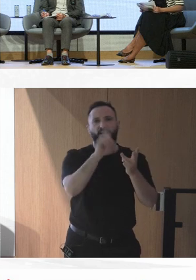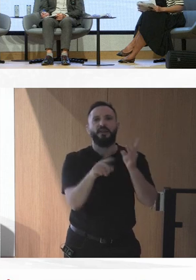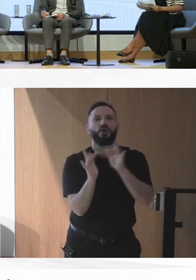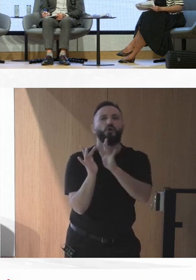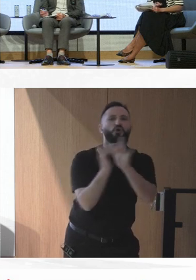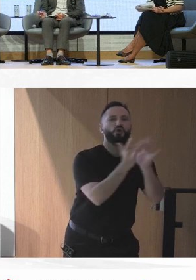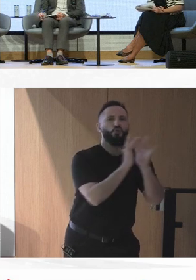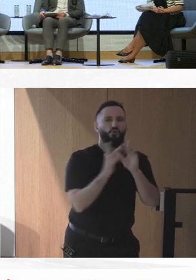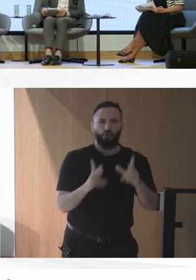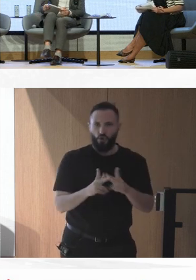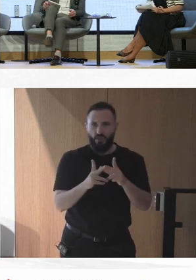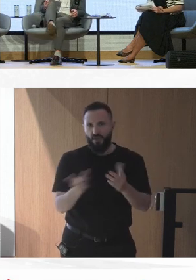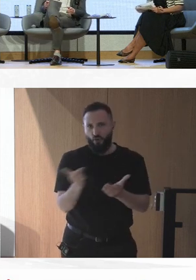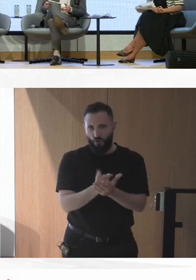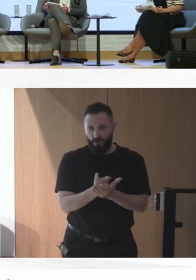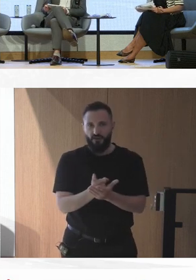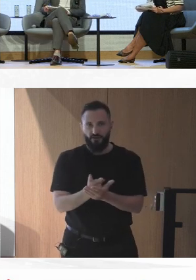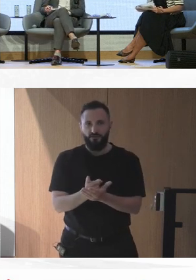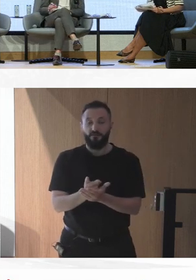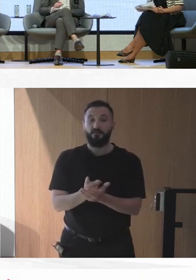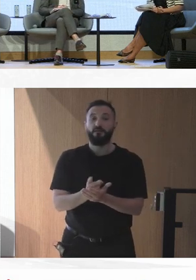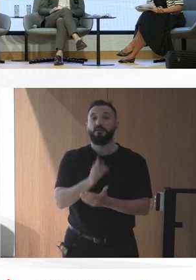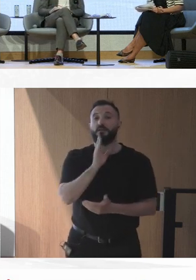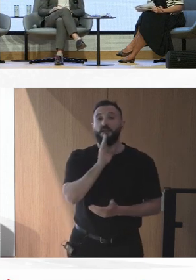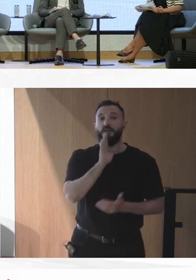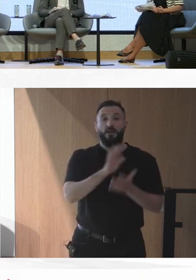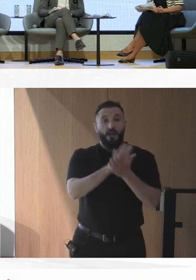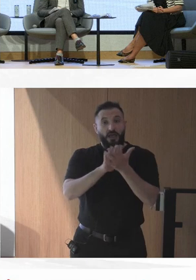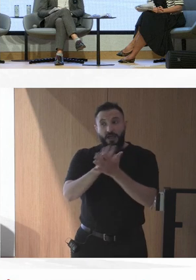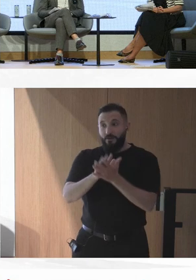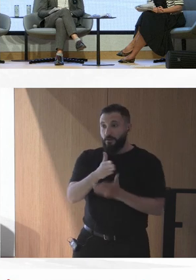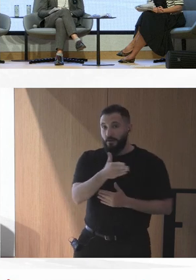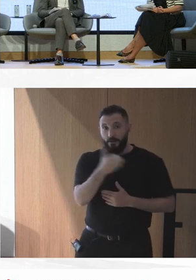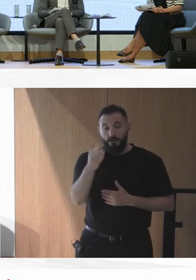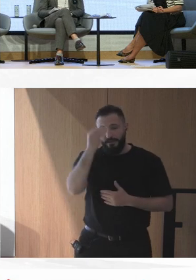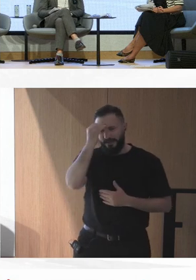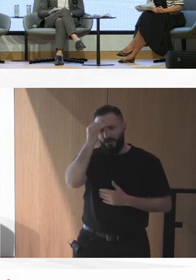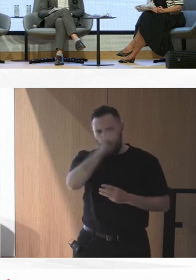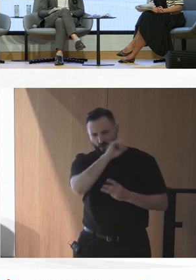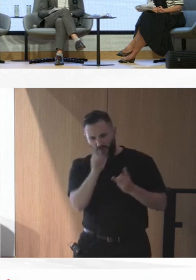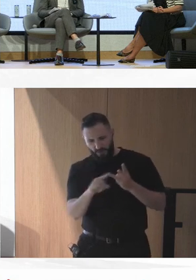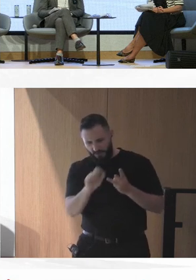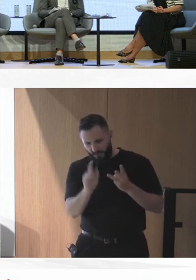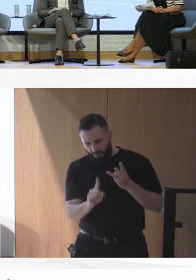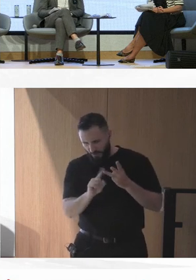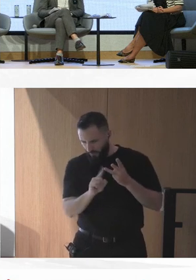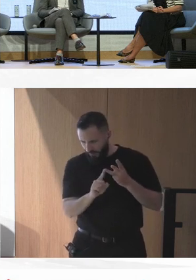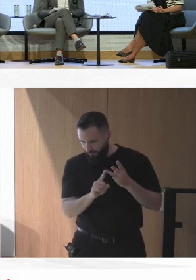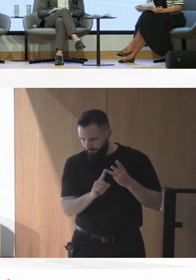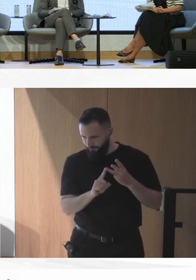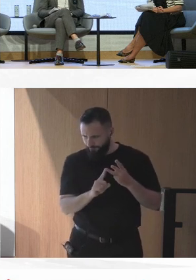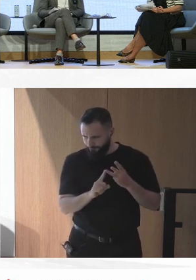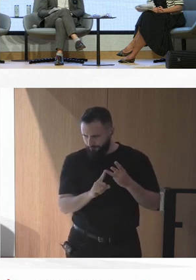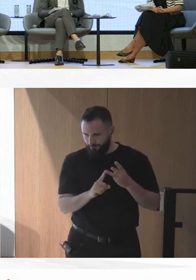¿no? Pero claro, como digo, el problema, y si quieren, el enlazo, creo que era la tercera pregunta, ¿no?, que me iban a hacer, ¿no?, si